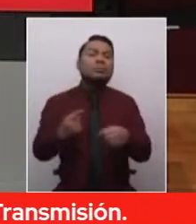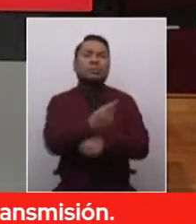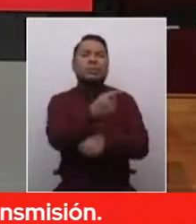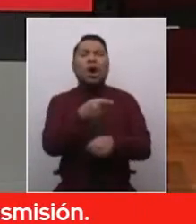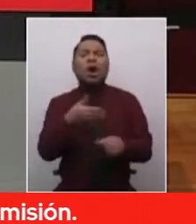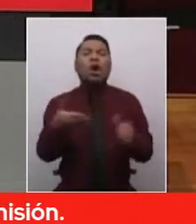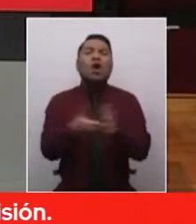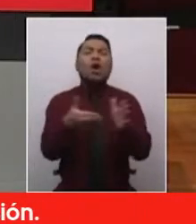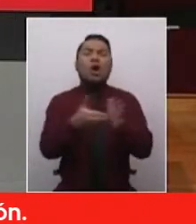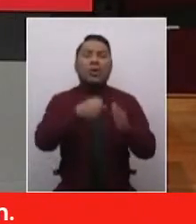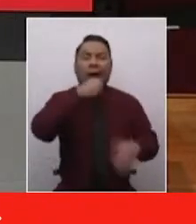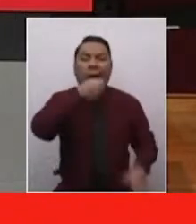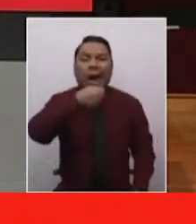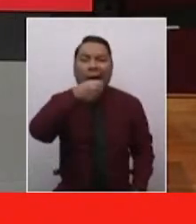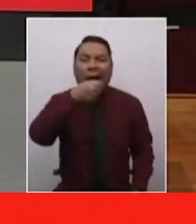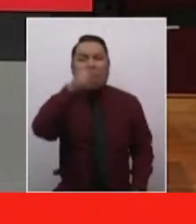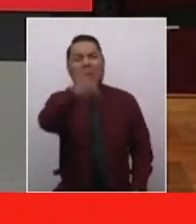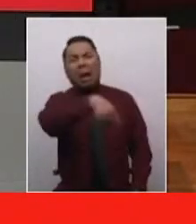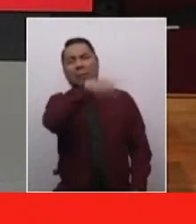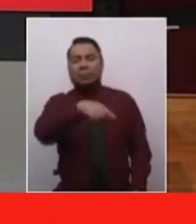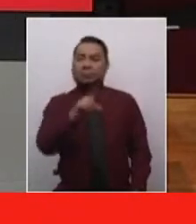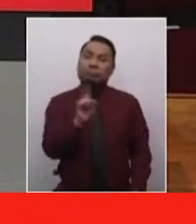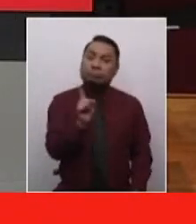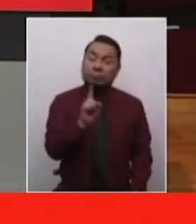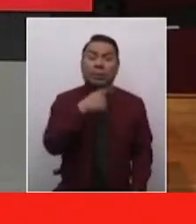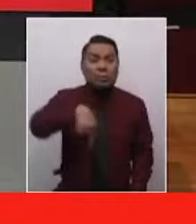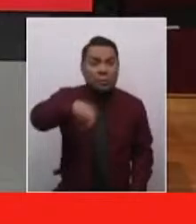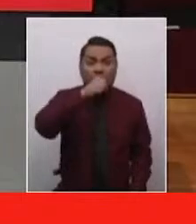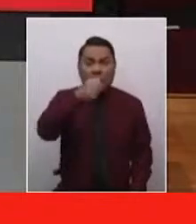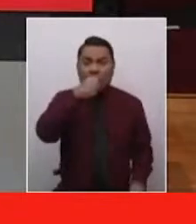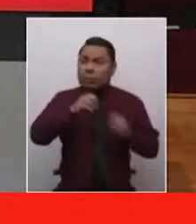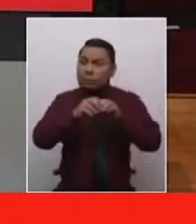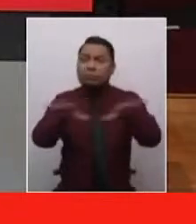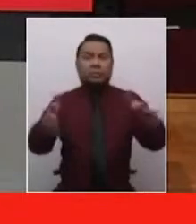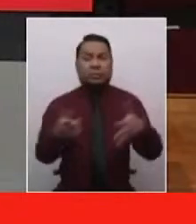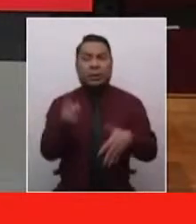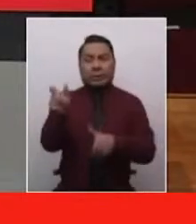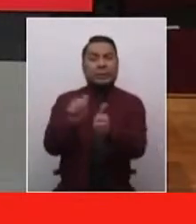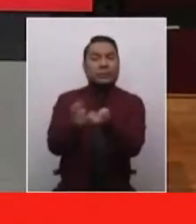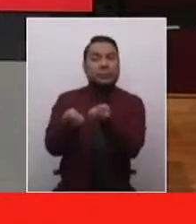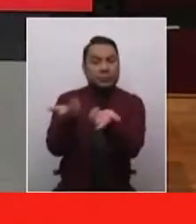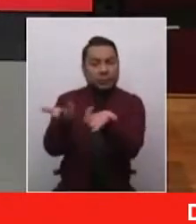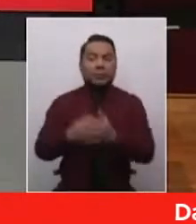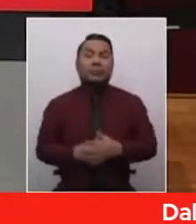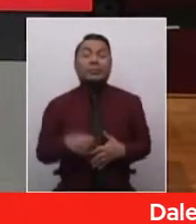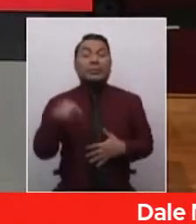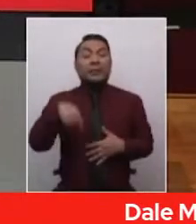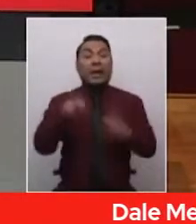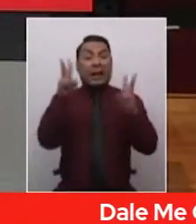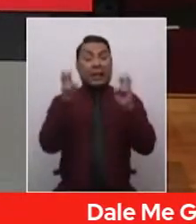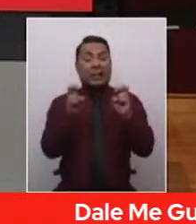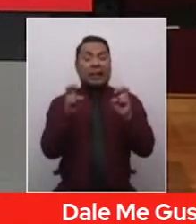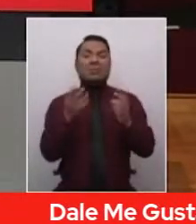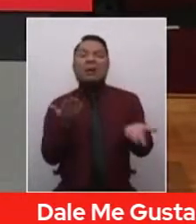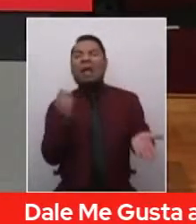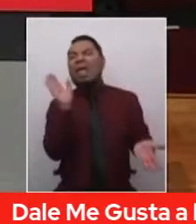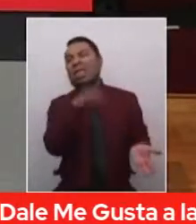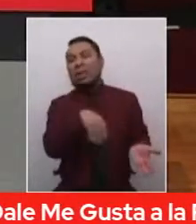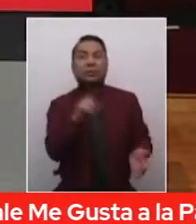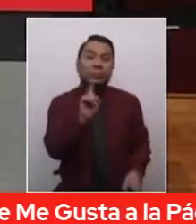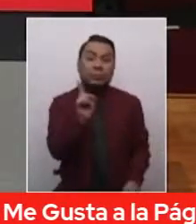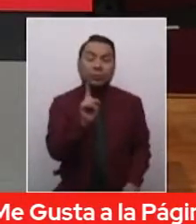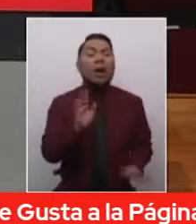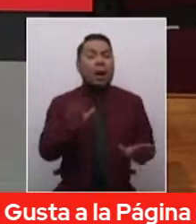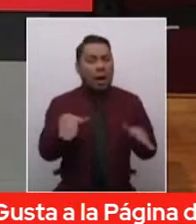prensa en esta campaña electoral por quienes aspiran a dirigir nuestra ciudad. Y este no es un tema menor, en la medida en que no